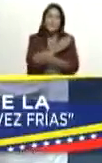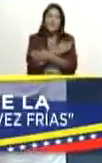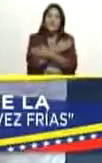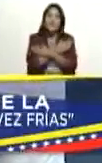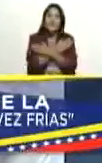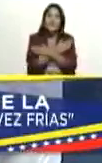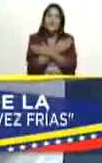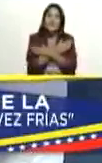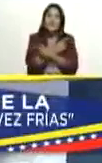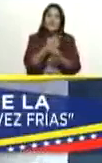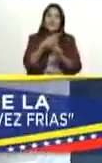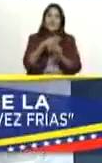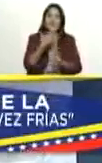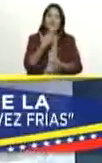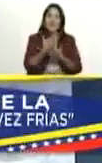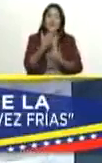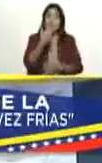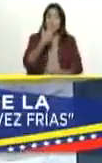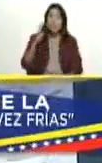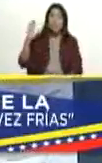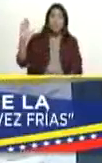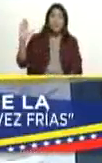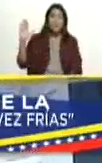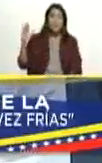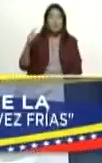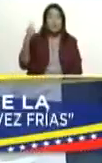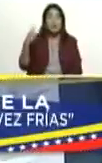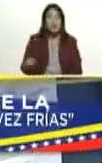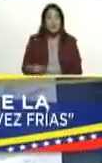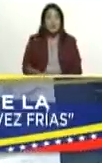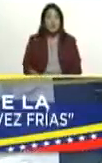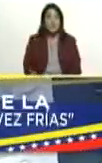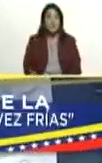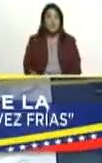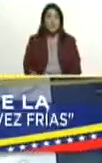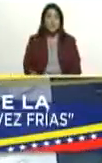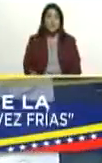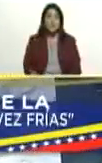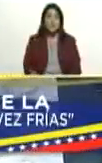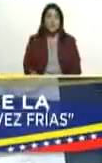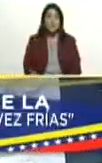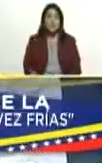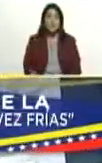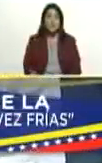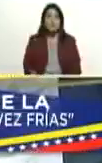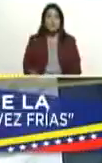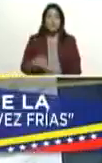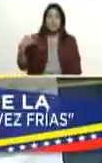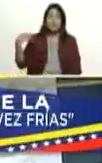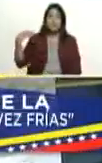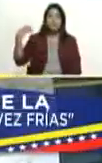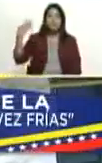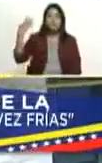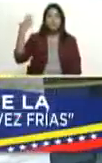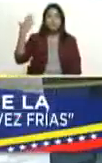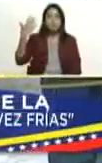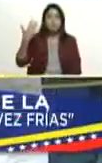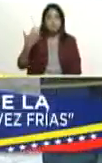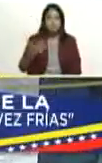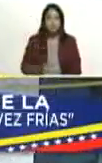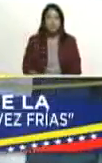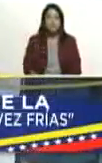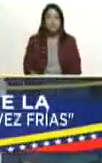y le agradece por el compromiso que ha tenido desde toda su carrera universitaria y